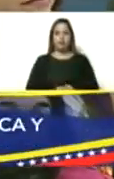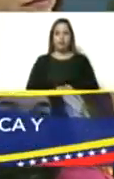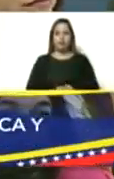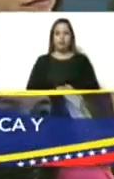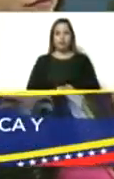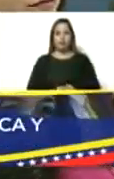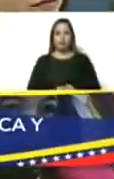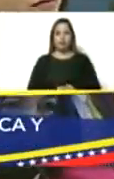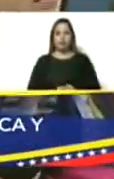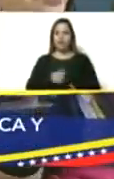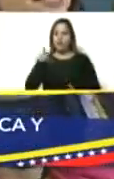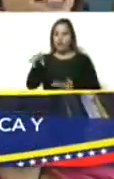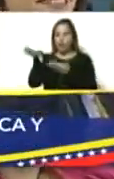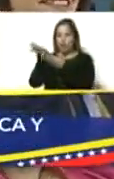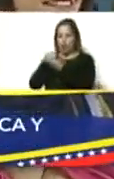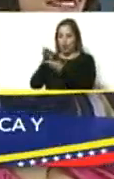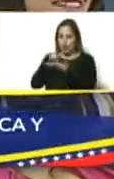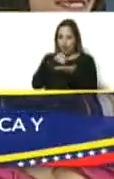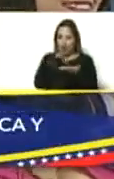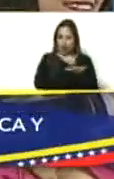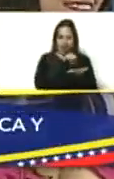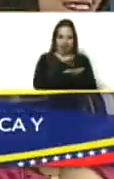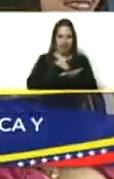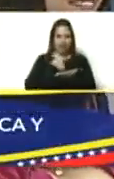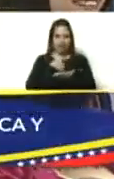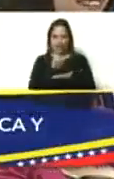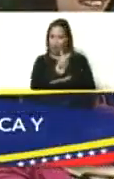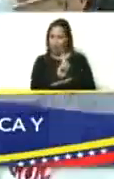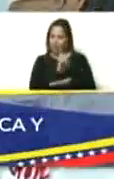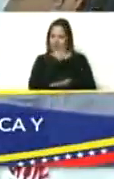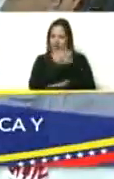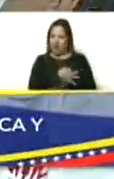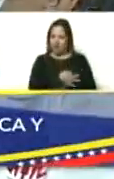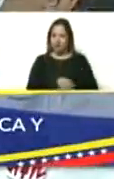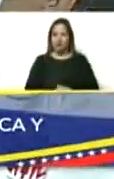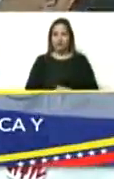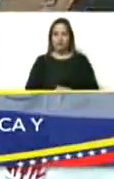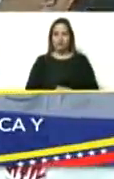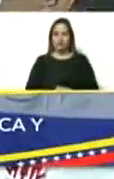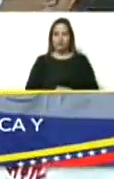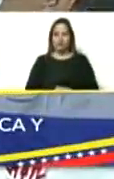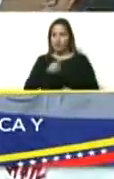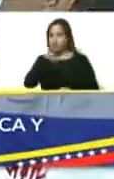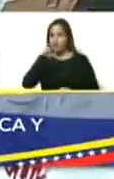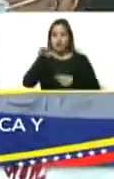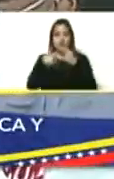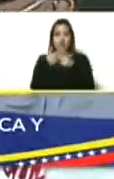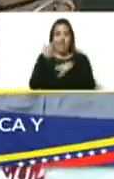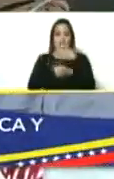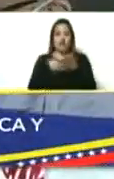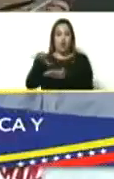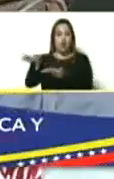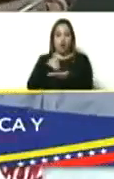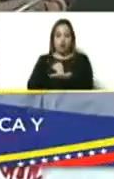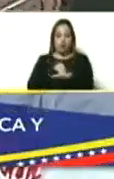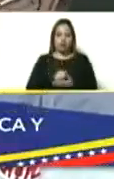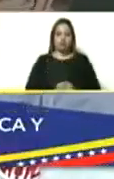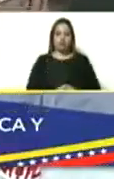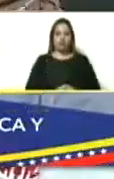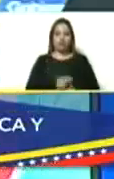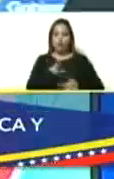de chuleta también. No, ¿verdad? Ninguno de ustedes jamás ha hecho una chuleta.